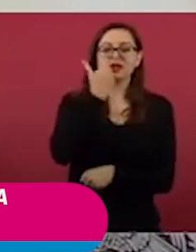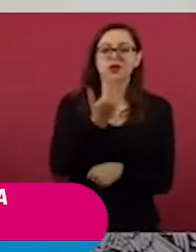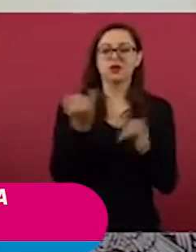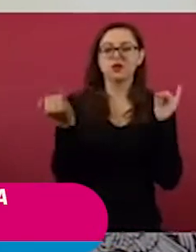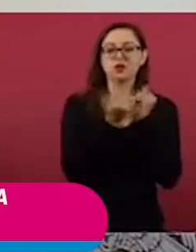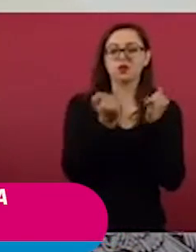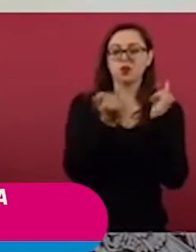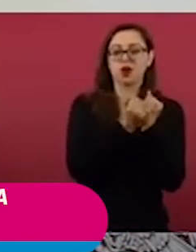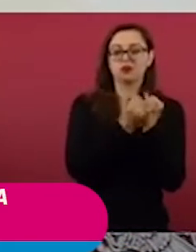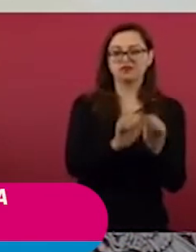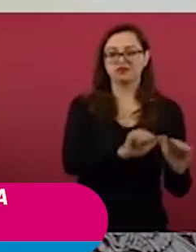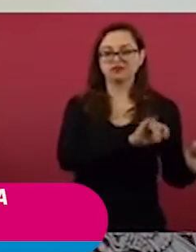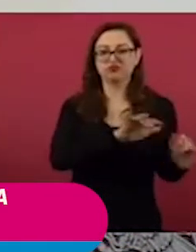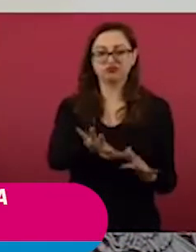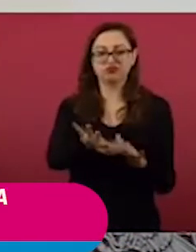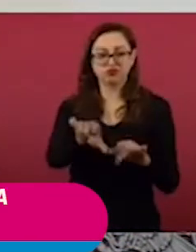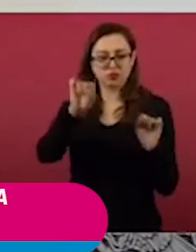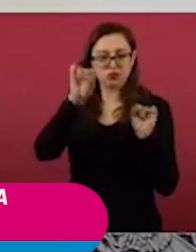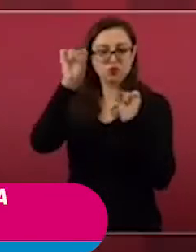había que